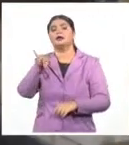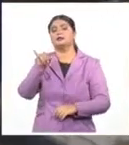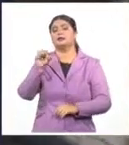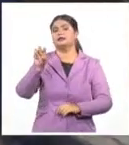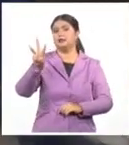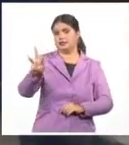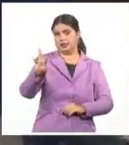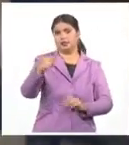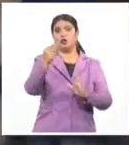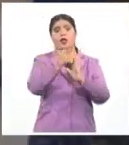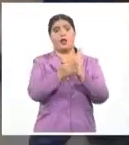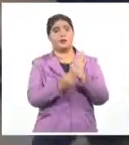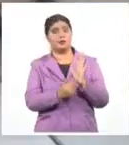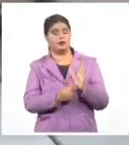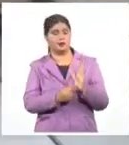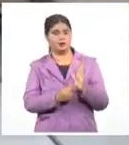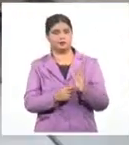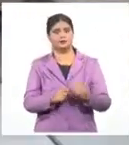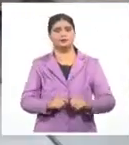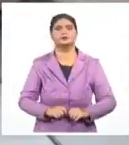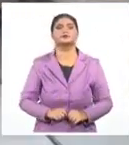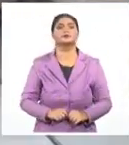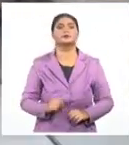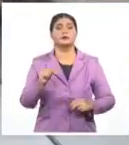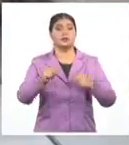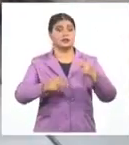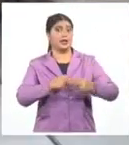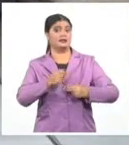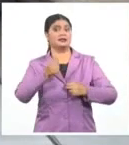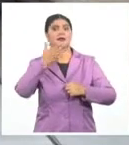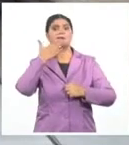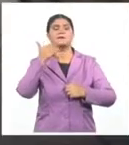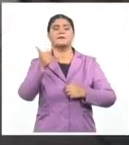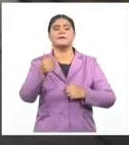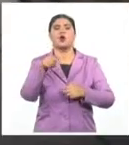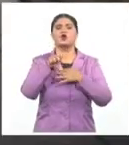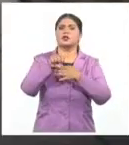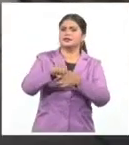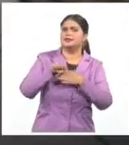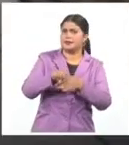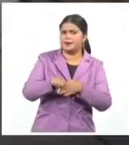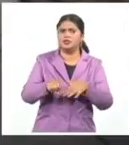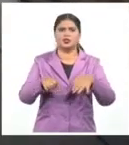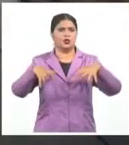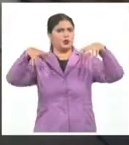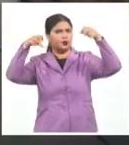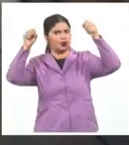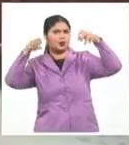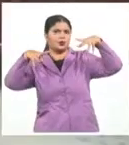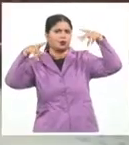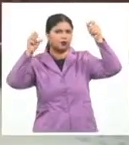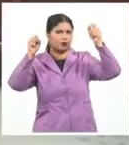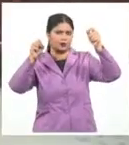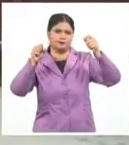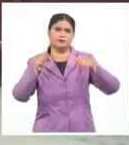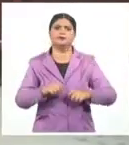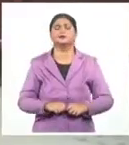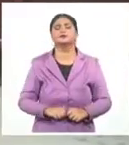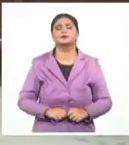mediante medidas de ahorro. En tal sentido, realizan una mejor administración de los recursos energéticos sin afectar la